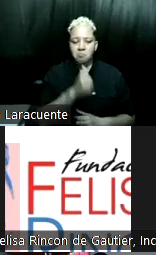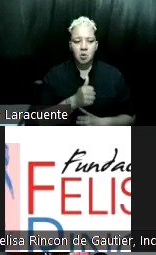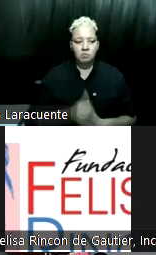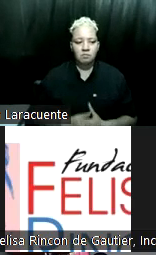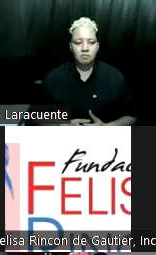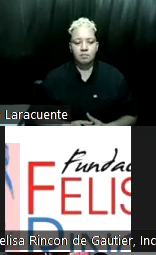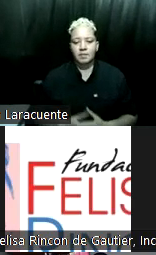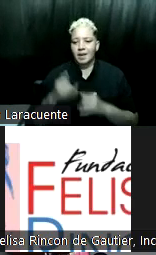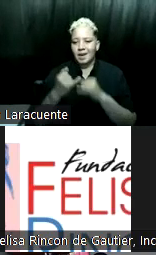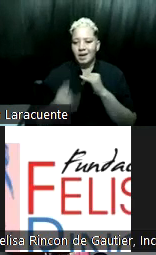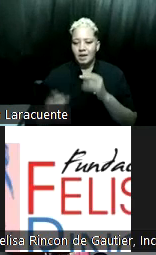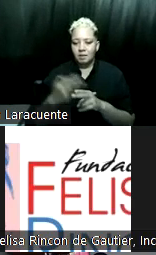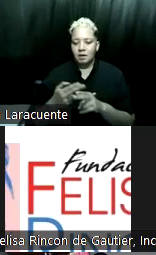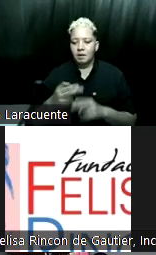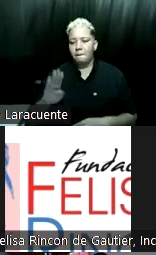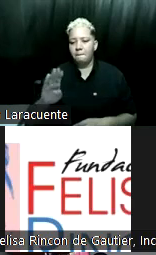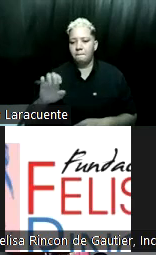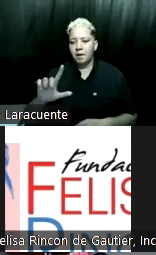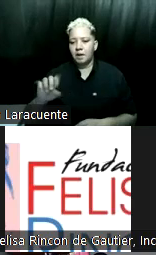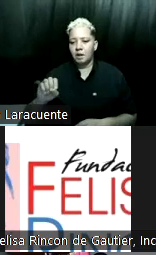El apellido Belov